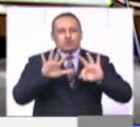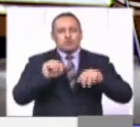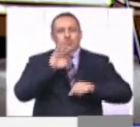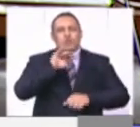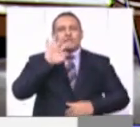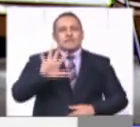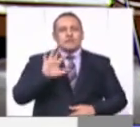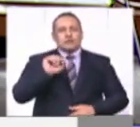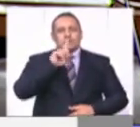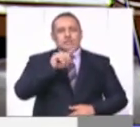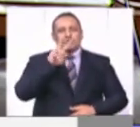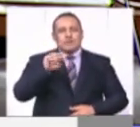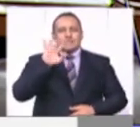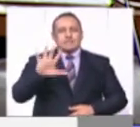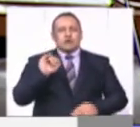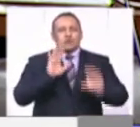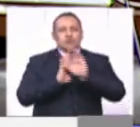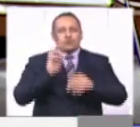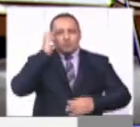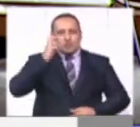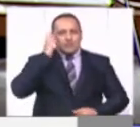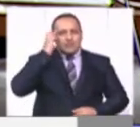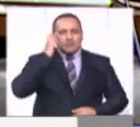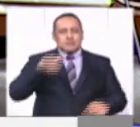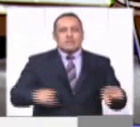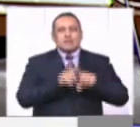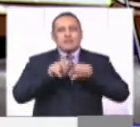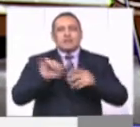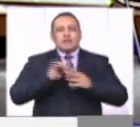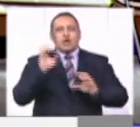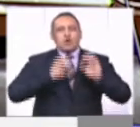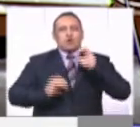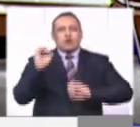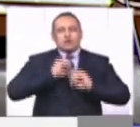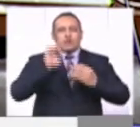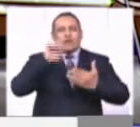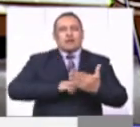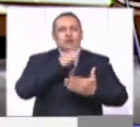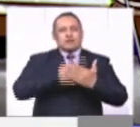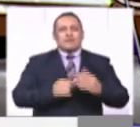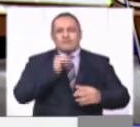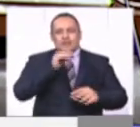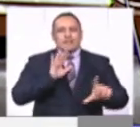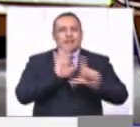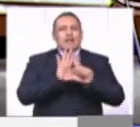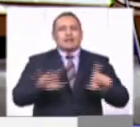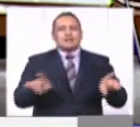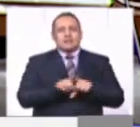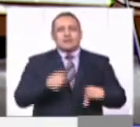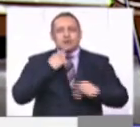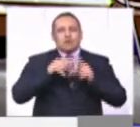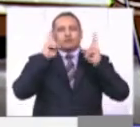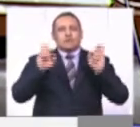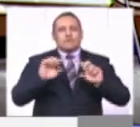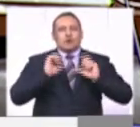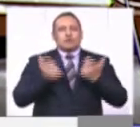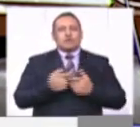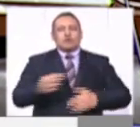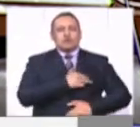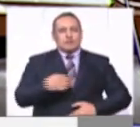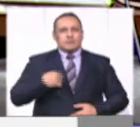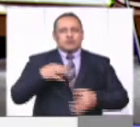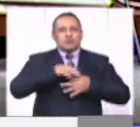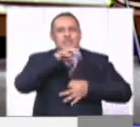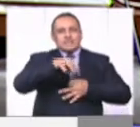45 y 125 de la Constitución por haber realizado de manera inconstitucional e ilegal lo denominado consejo de ministros